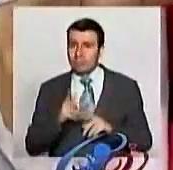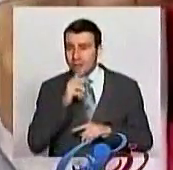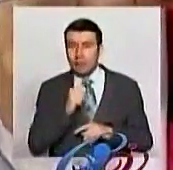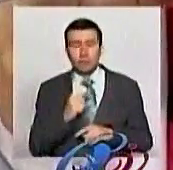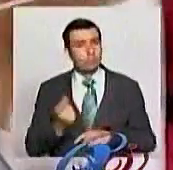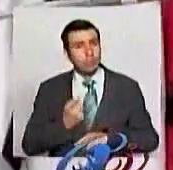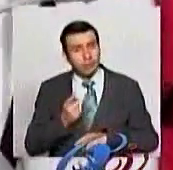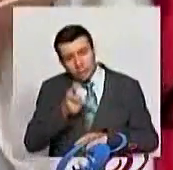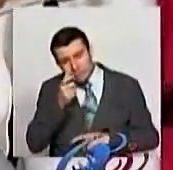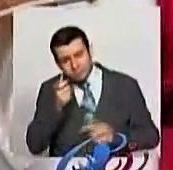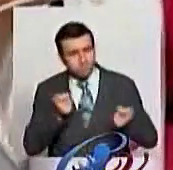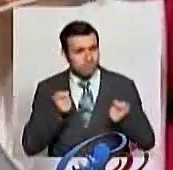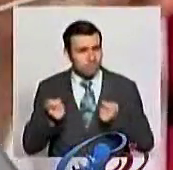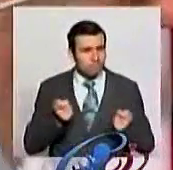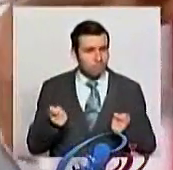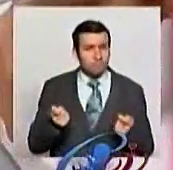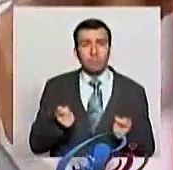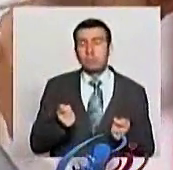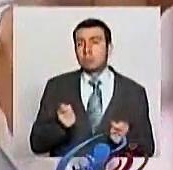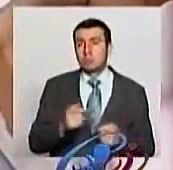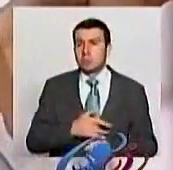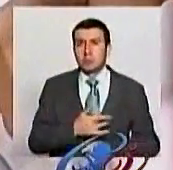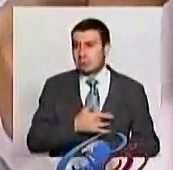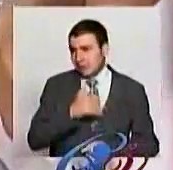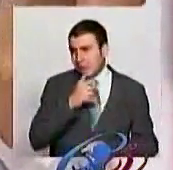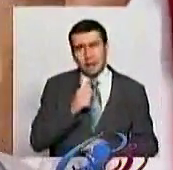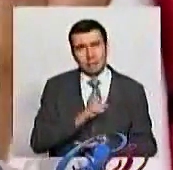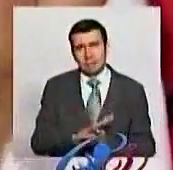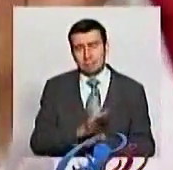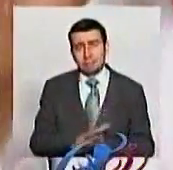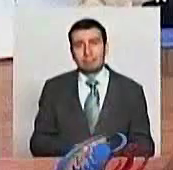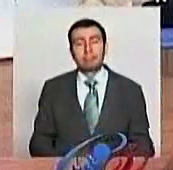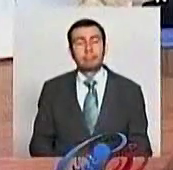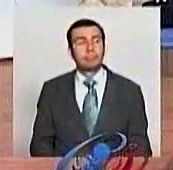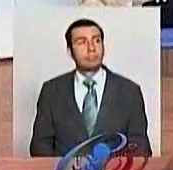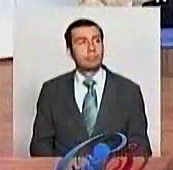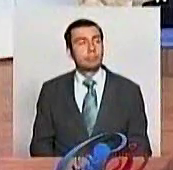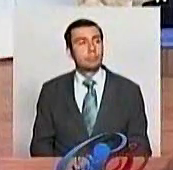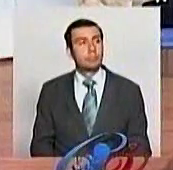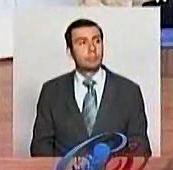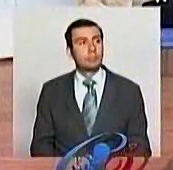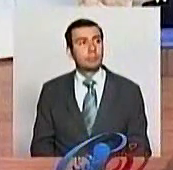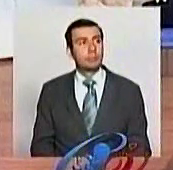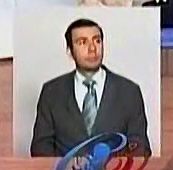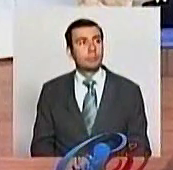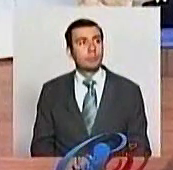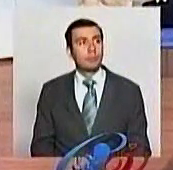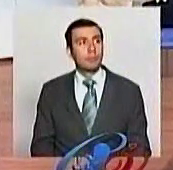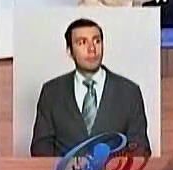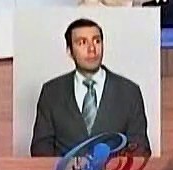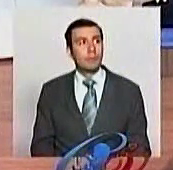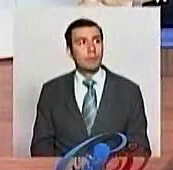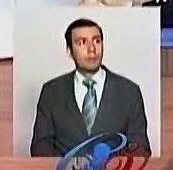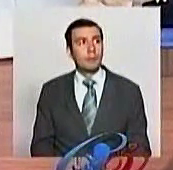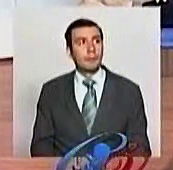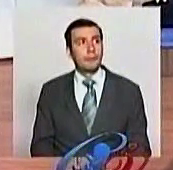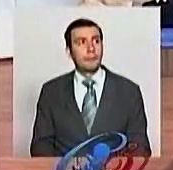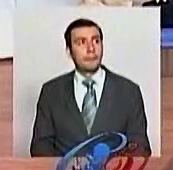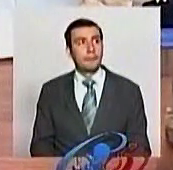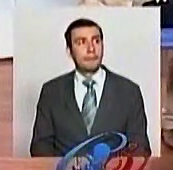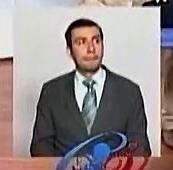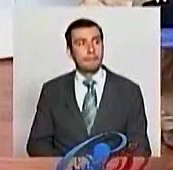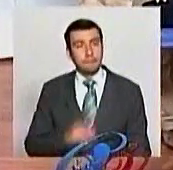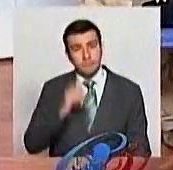la conducción, pero no va a sentir nada al paciente. ¿Listo? Entonces acá los ubicamos, va uno en la